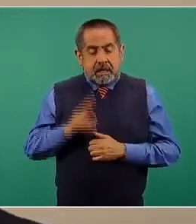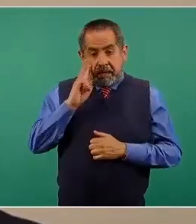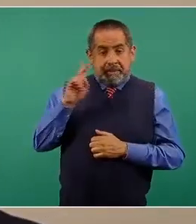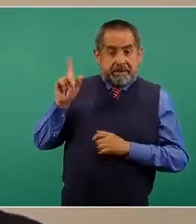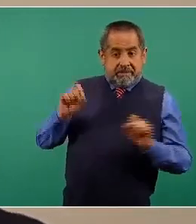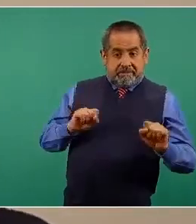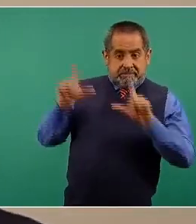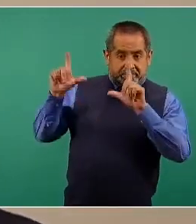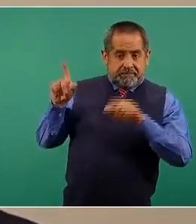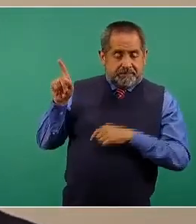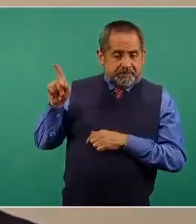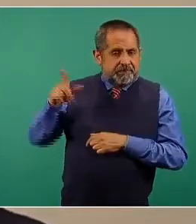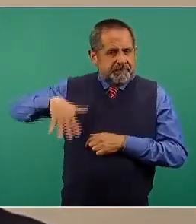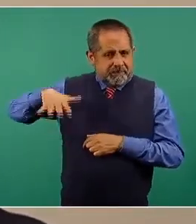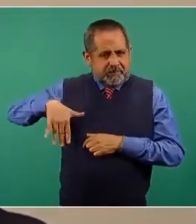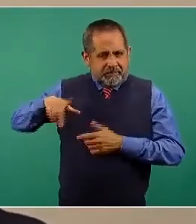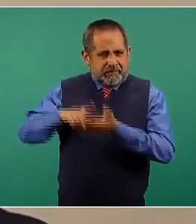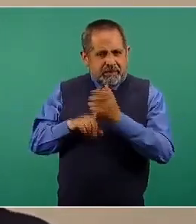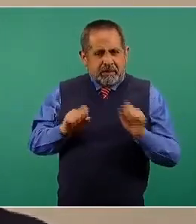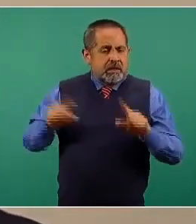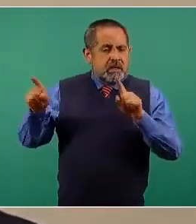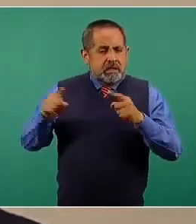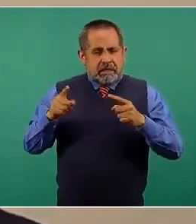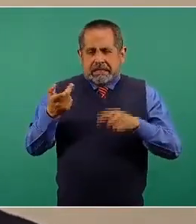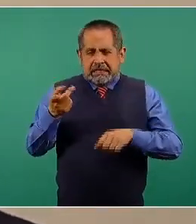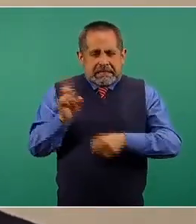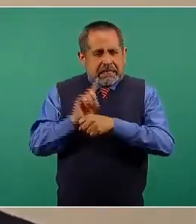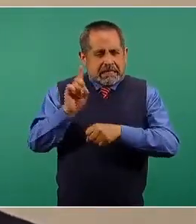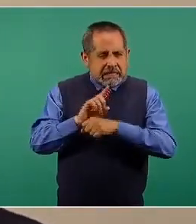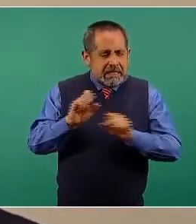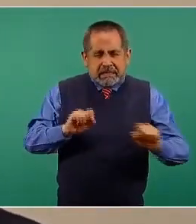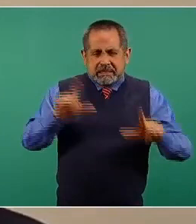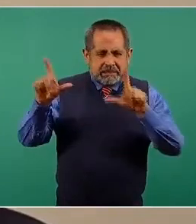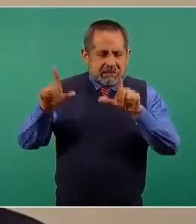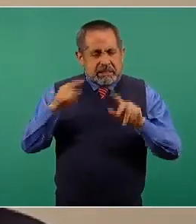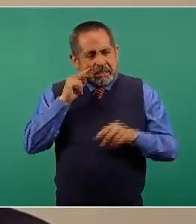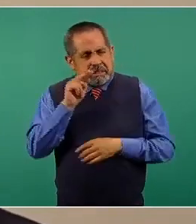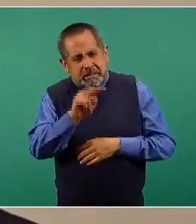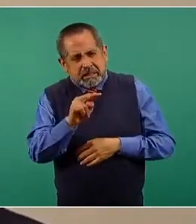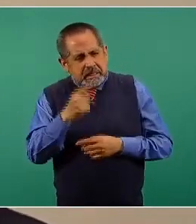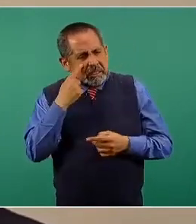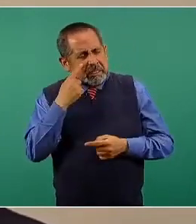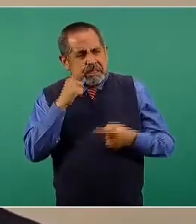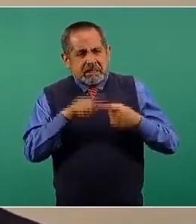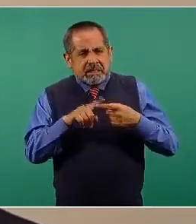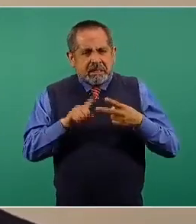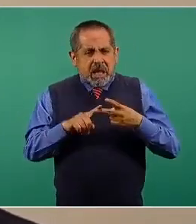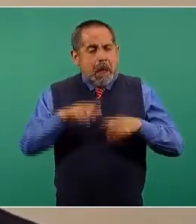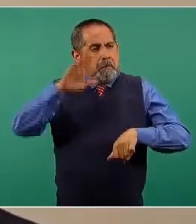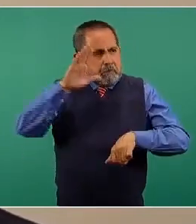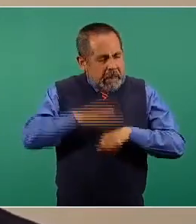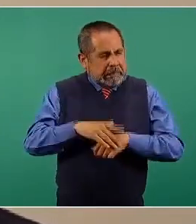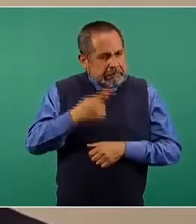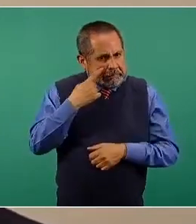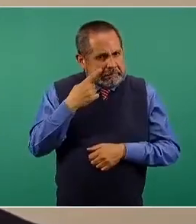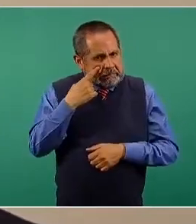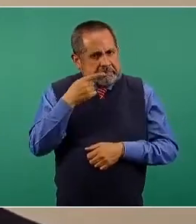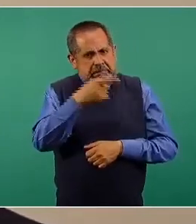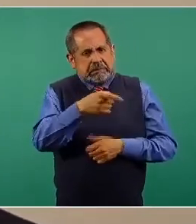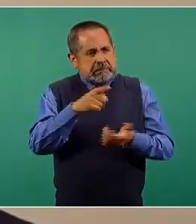ven la tabla que presentamos y actualizamos todos los días, obviamente van a notar que hay una mayor cantidad de